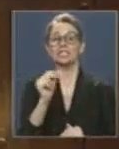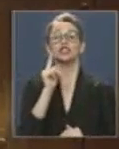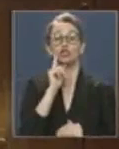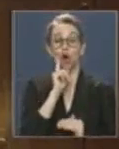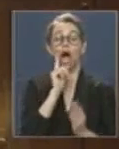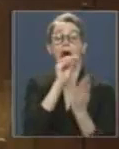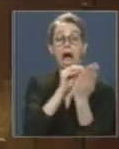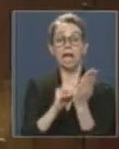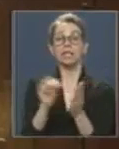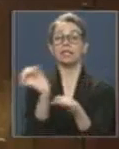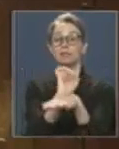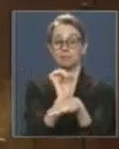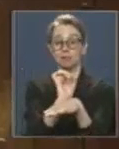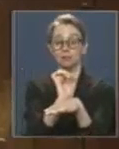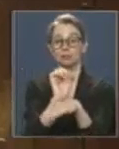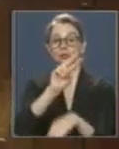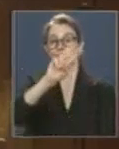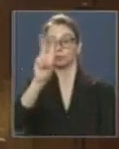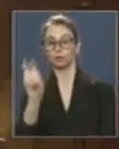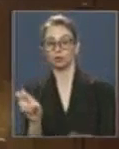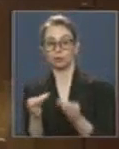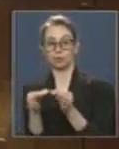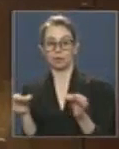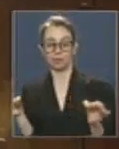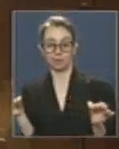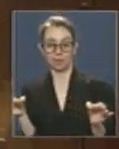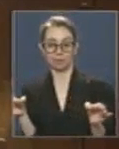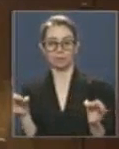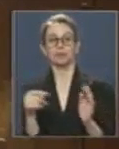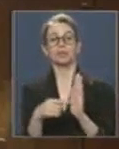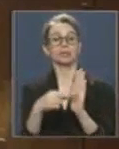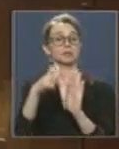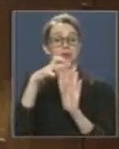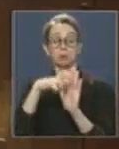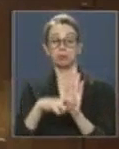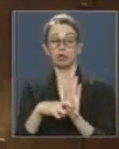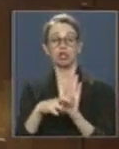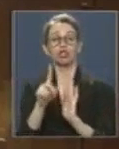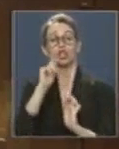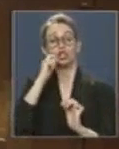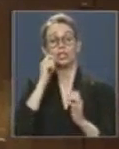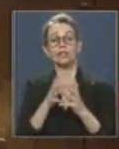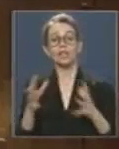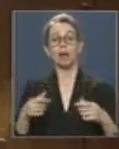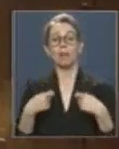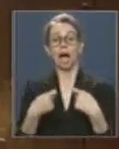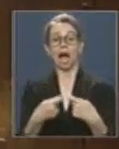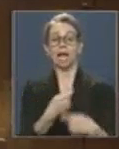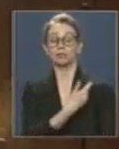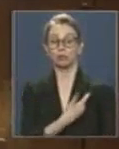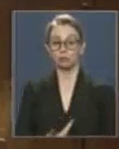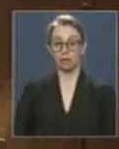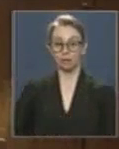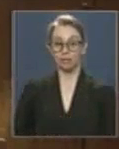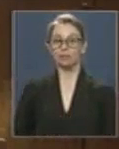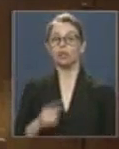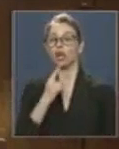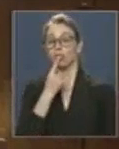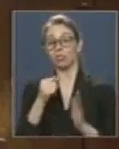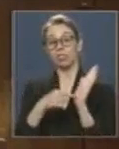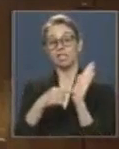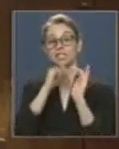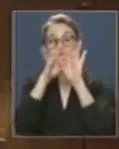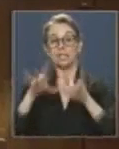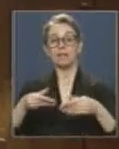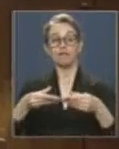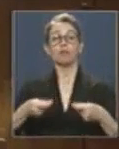este ámbito, cierre comillas. Por lo que este proyecto no irrogará un mayor gasto fiscal, concluye el citado informe.